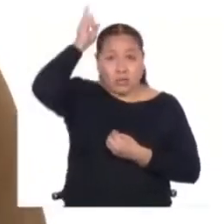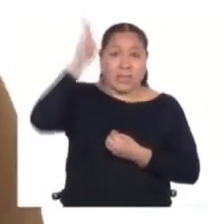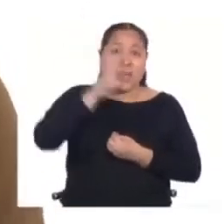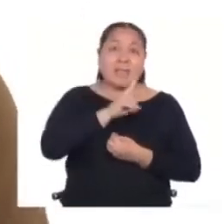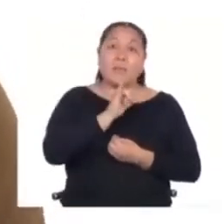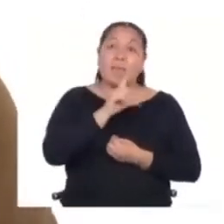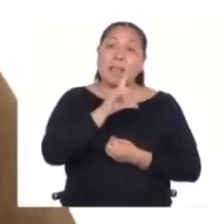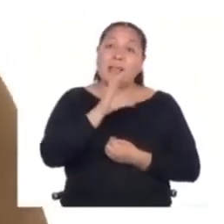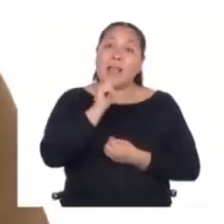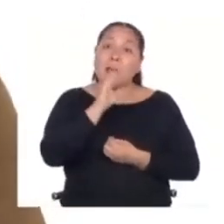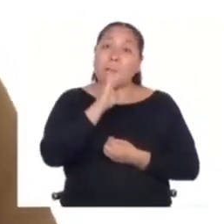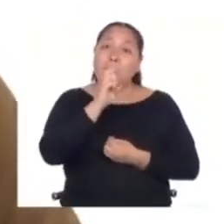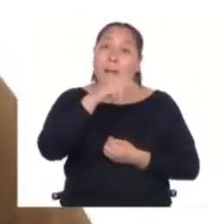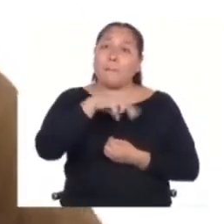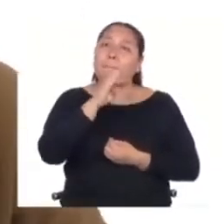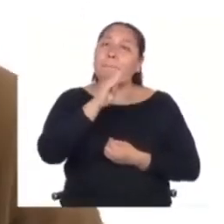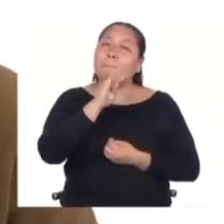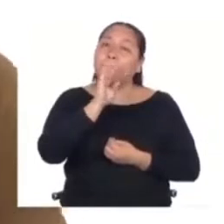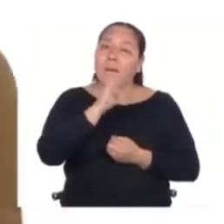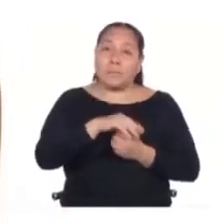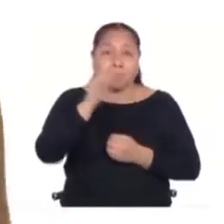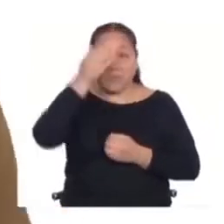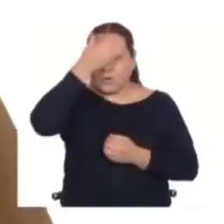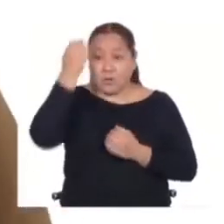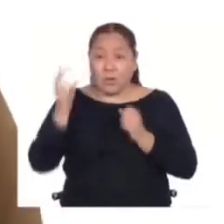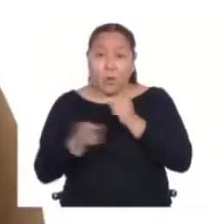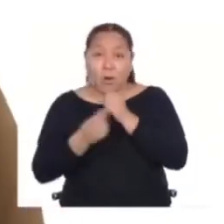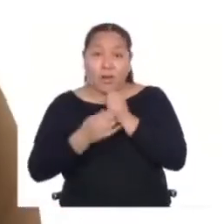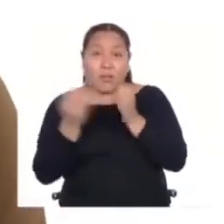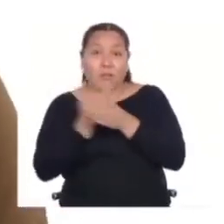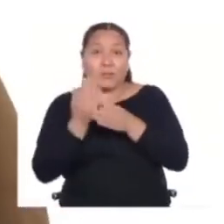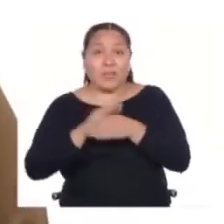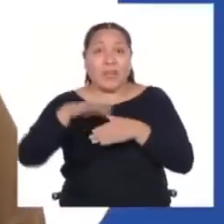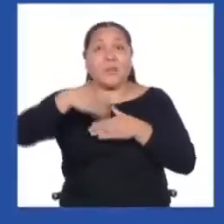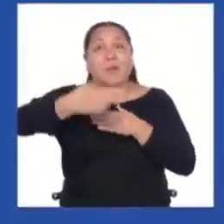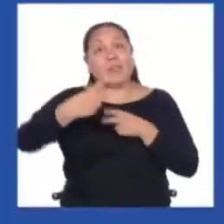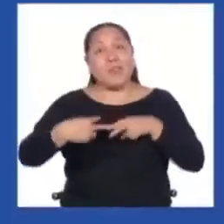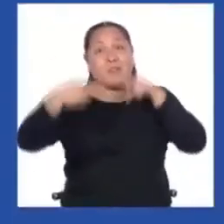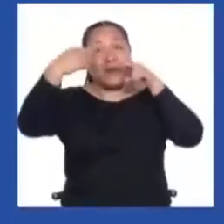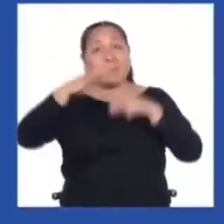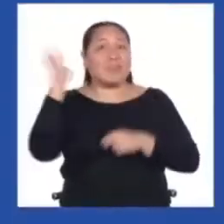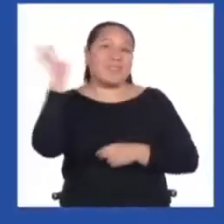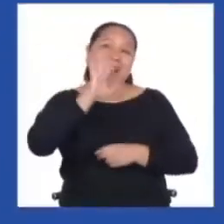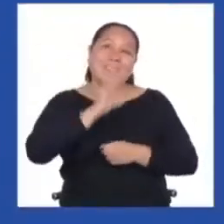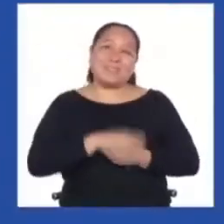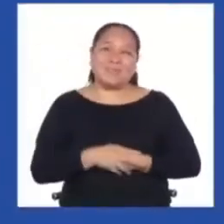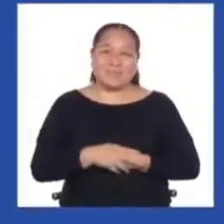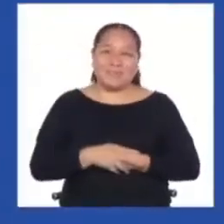No te olvides de poner todo esto en tu portafolio. Nos vemos en la siguiente clase. ¡Chao!